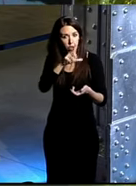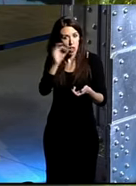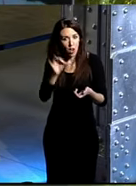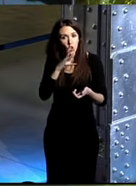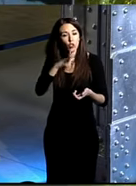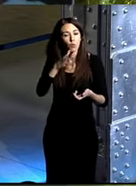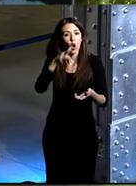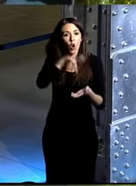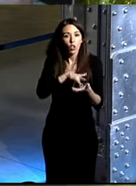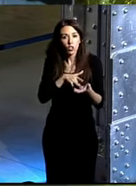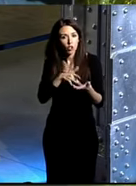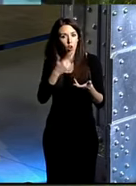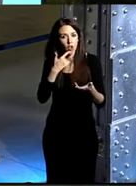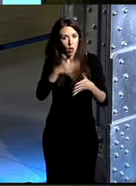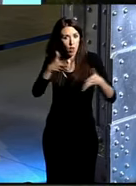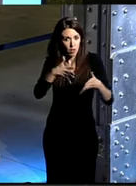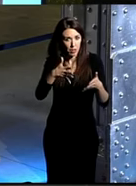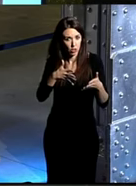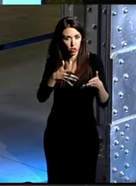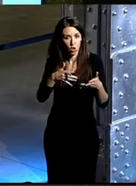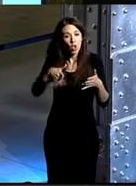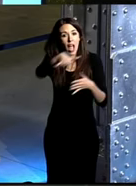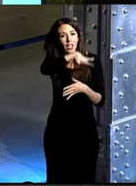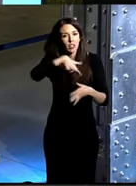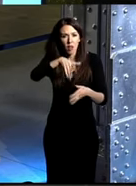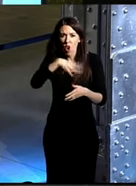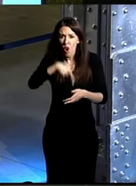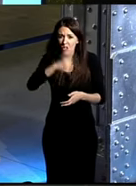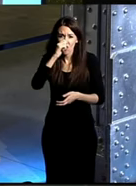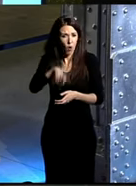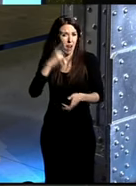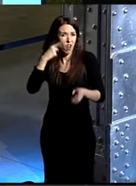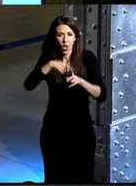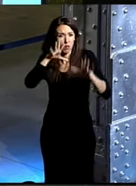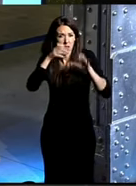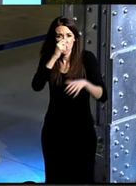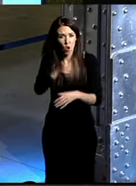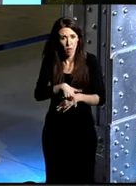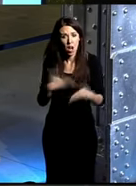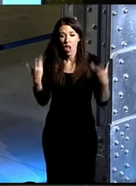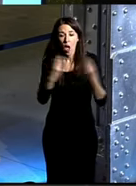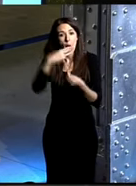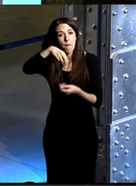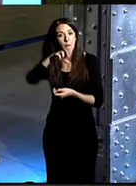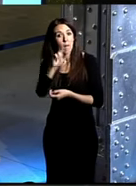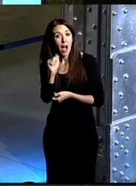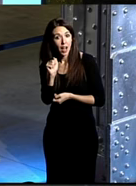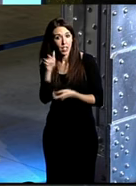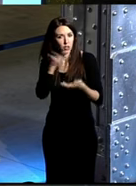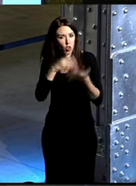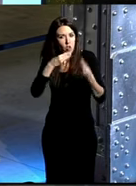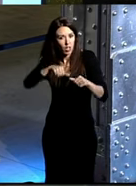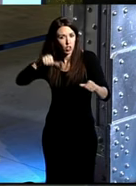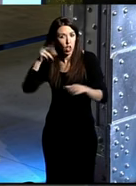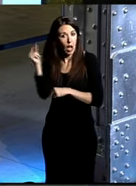acá se insiste mucho en la dimensión del habitar. Los espacios que tenemos hoy no sirven para aprender. Con María, cuando empezamos estas